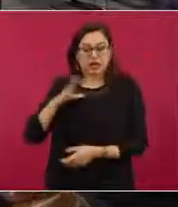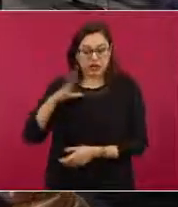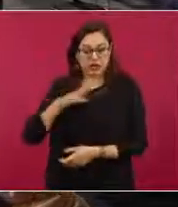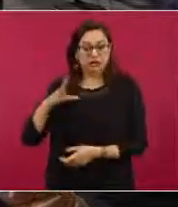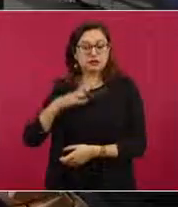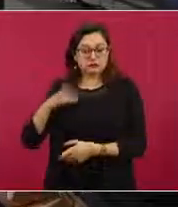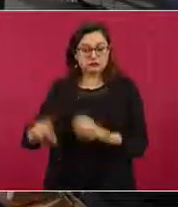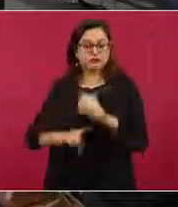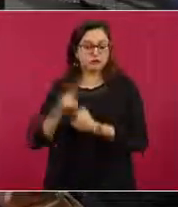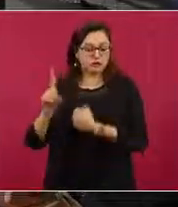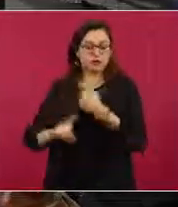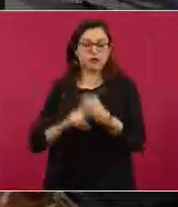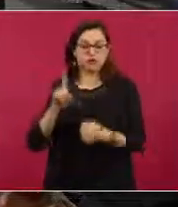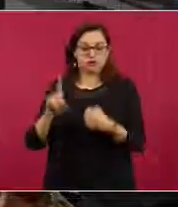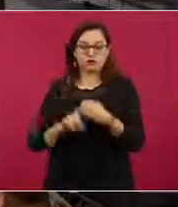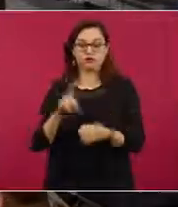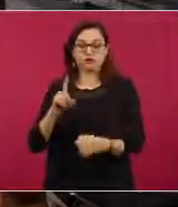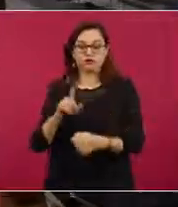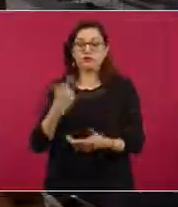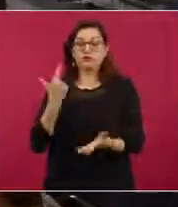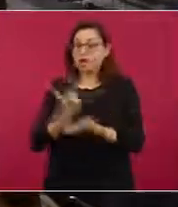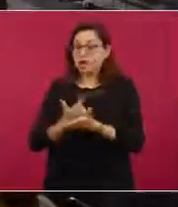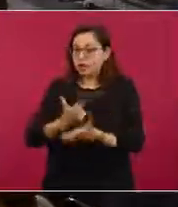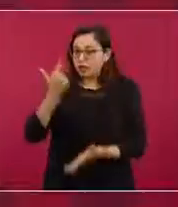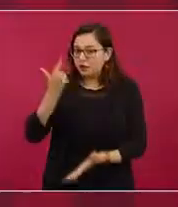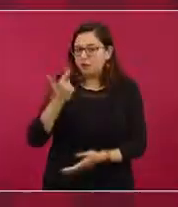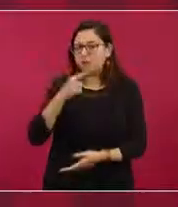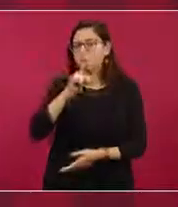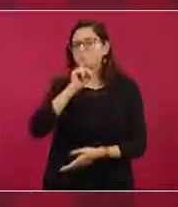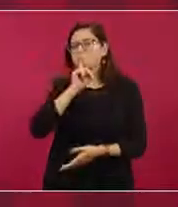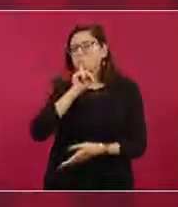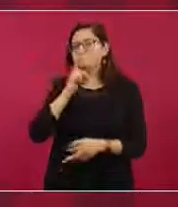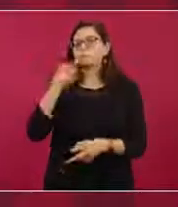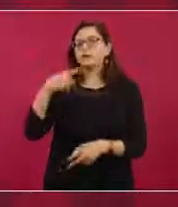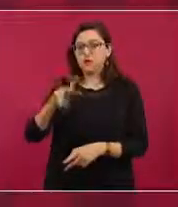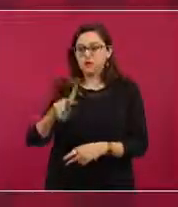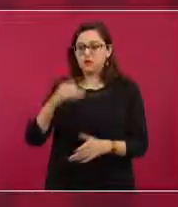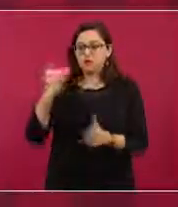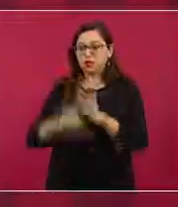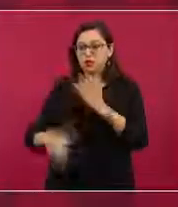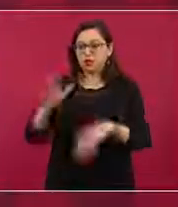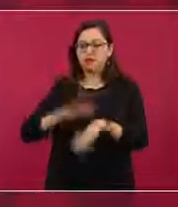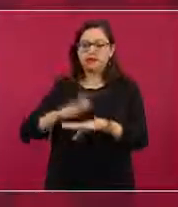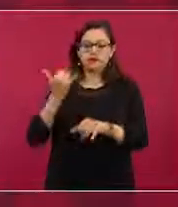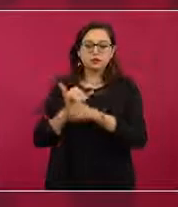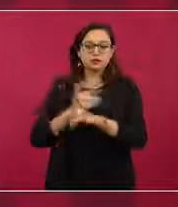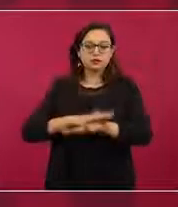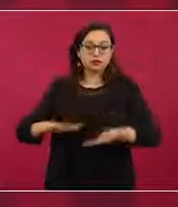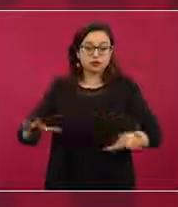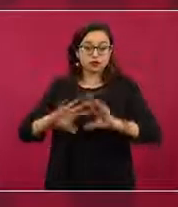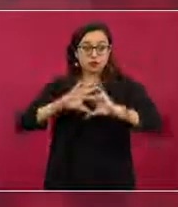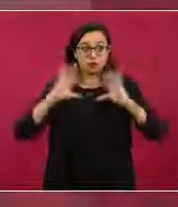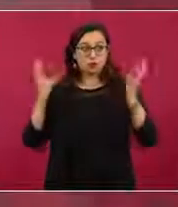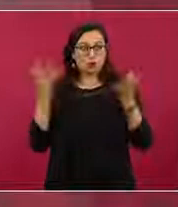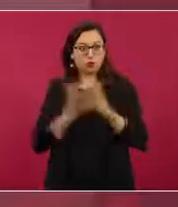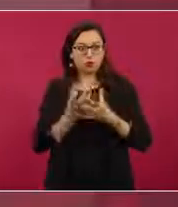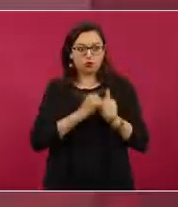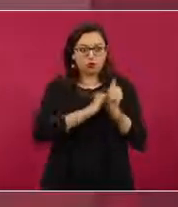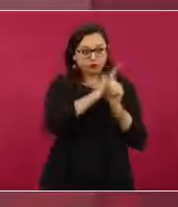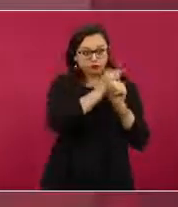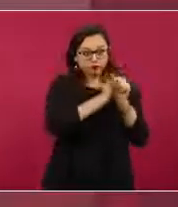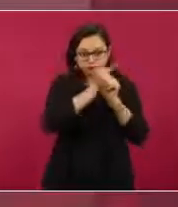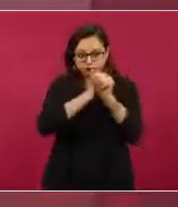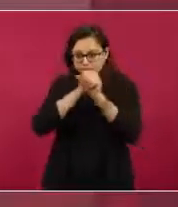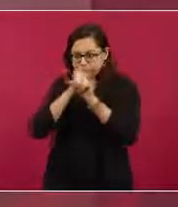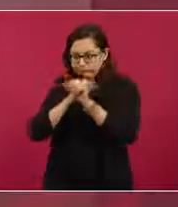no tenemos un conocimiento completo, o sea, la ciencia en el mundo. Entonces,